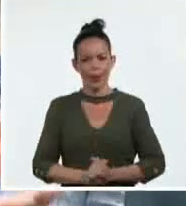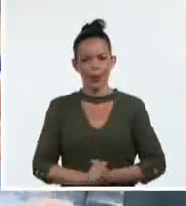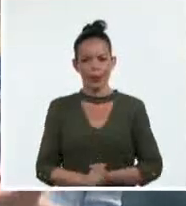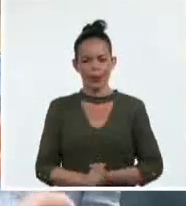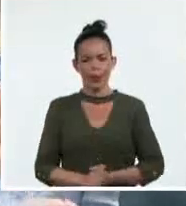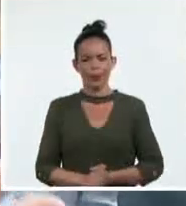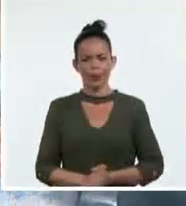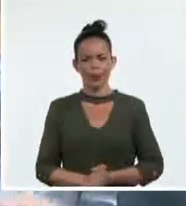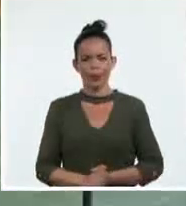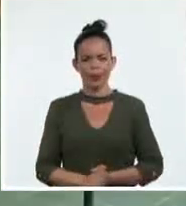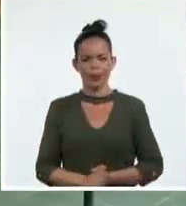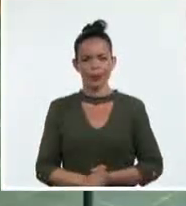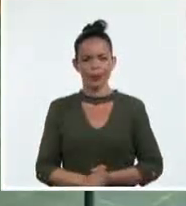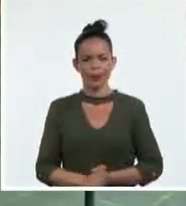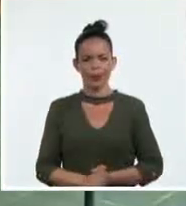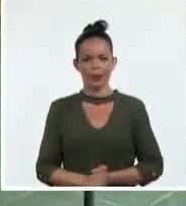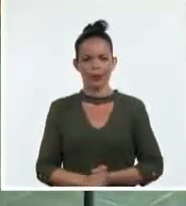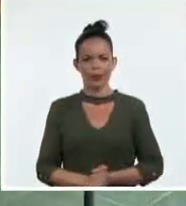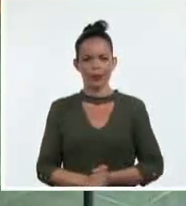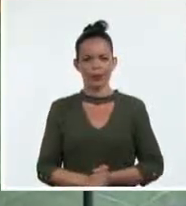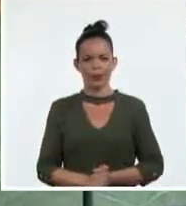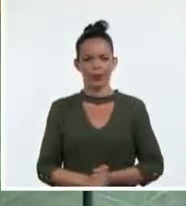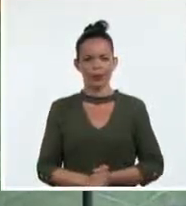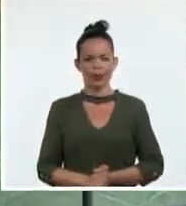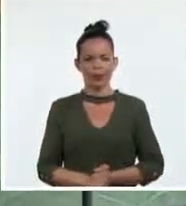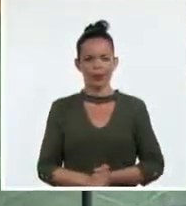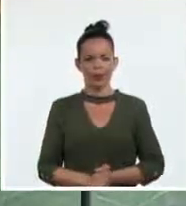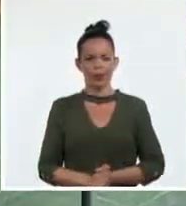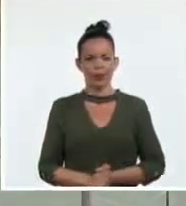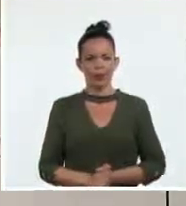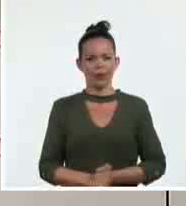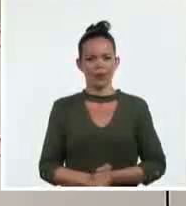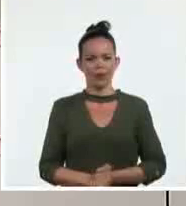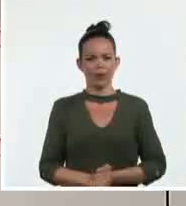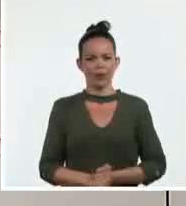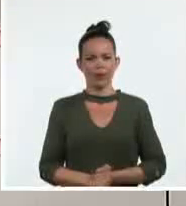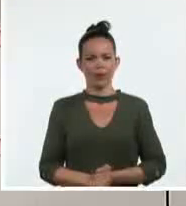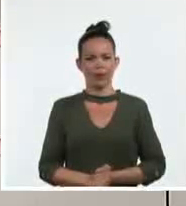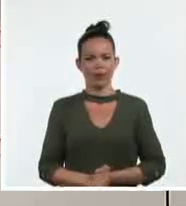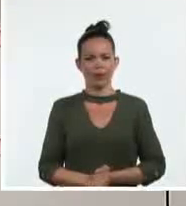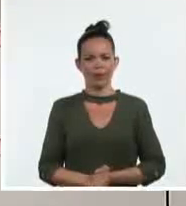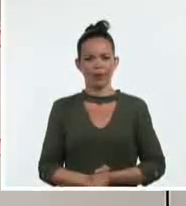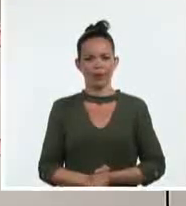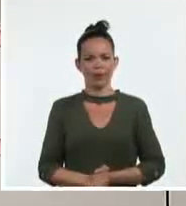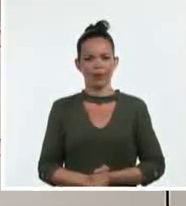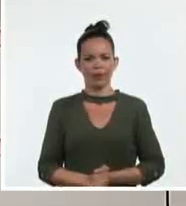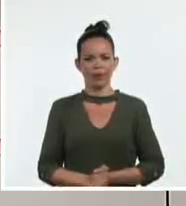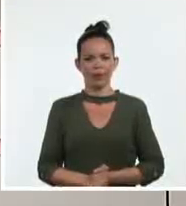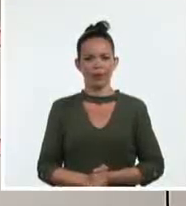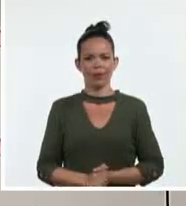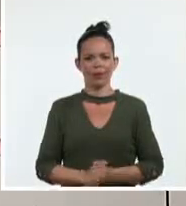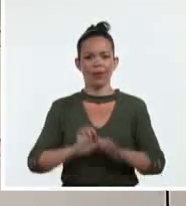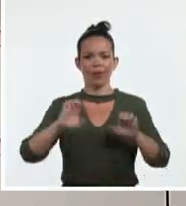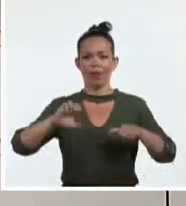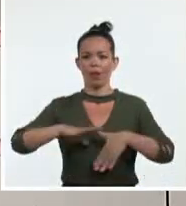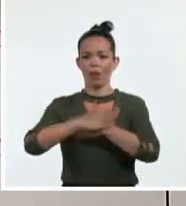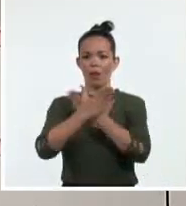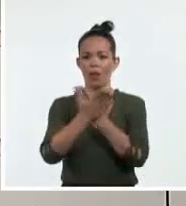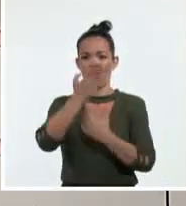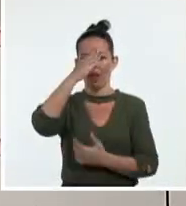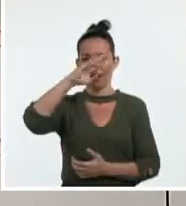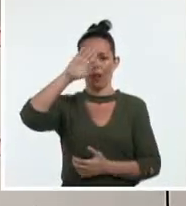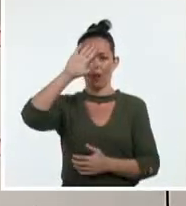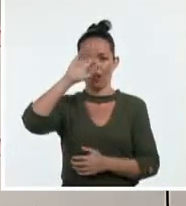Ismari Barcia, Sistema Informativo de la Televisión Cubana. La Embajada de Cuba en Bélgica participará